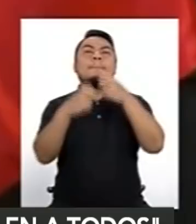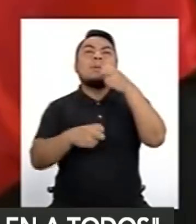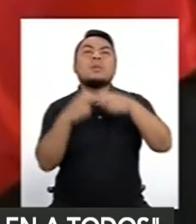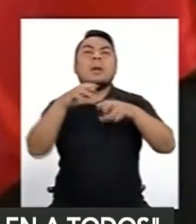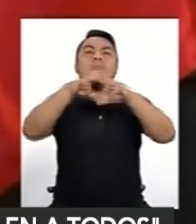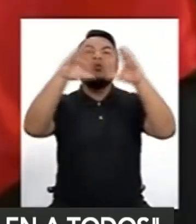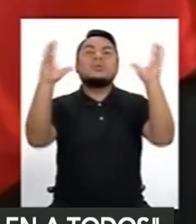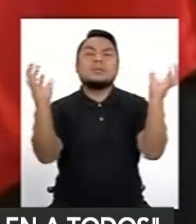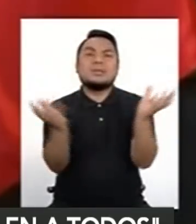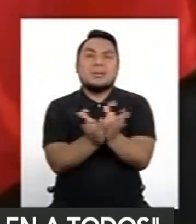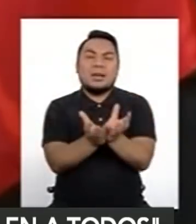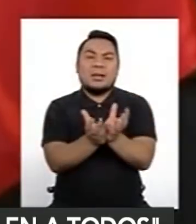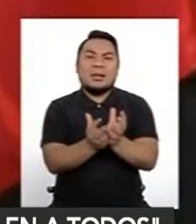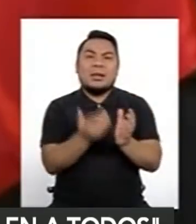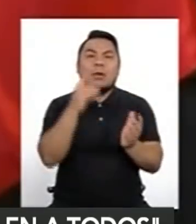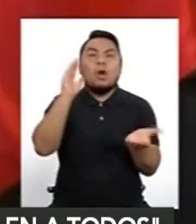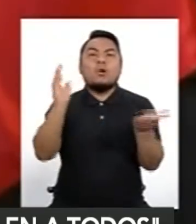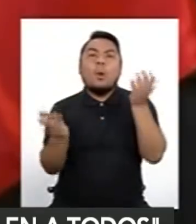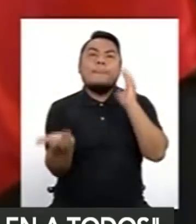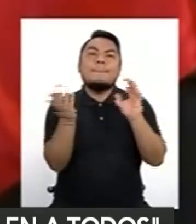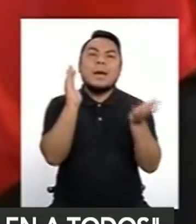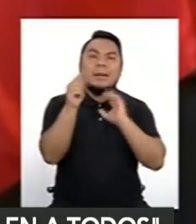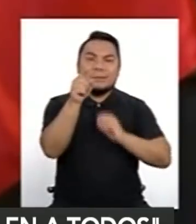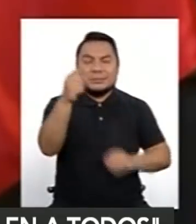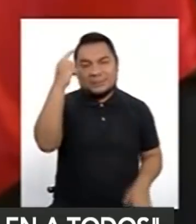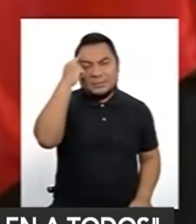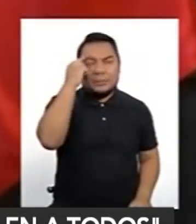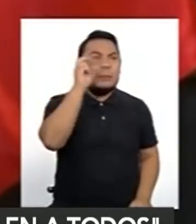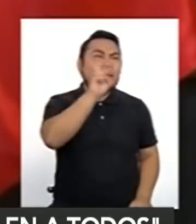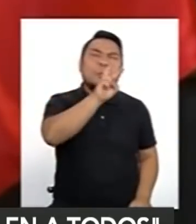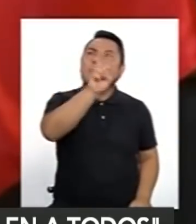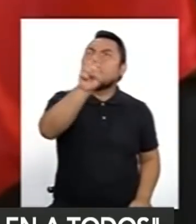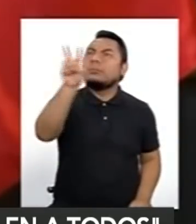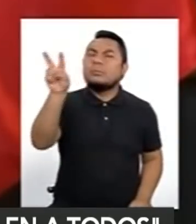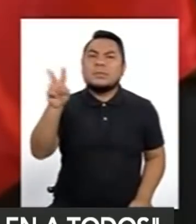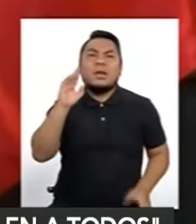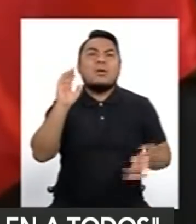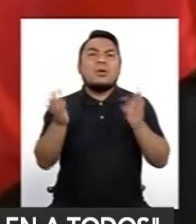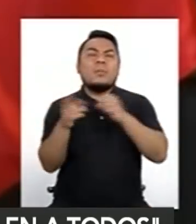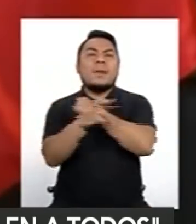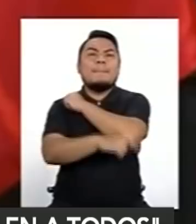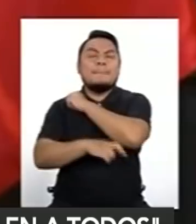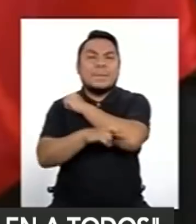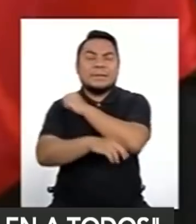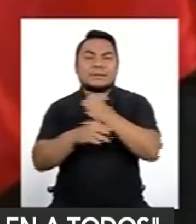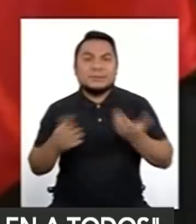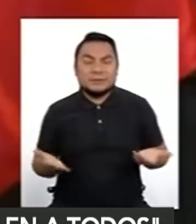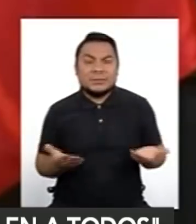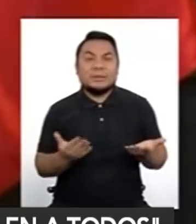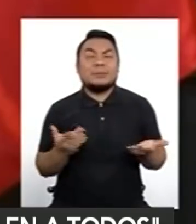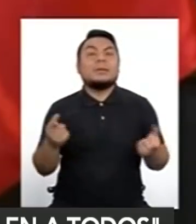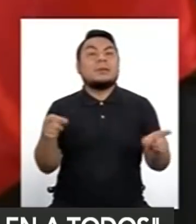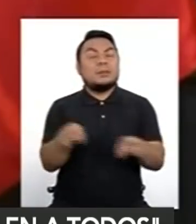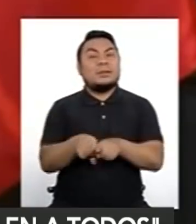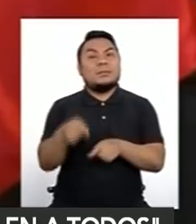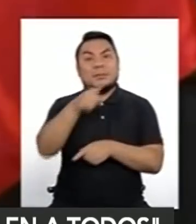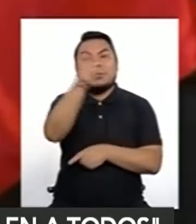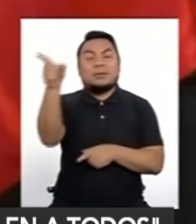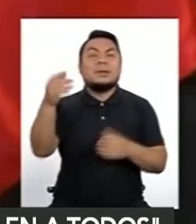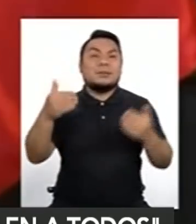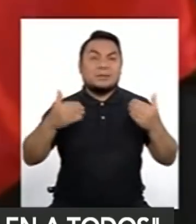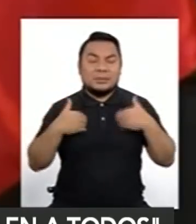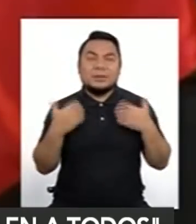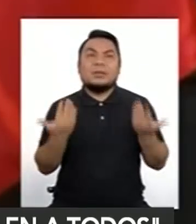problema mundial para ver cómo estamos en el contexto si nos comparamos con países que incluso